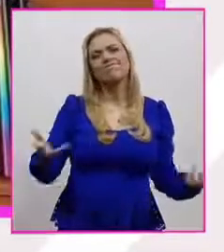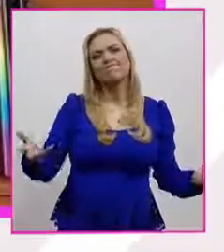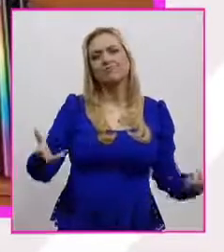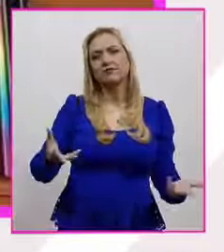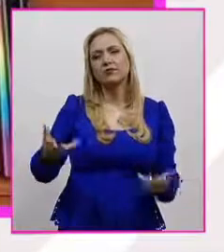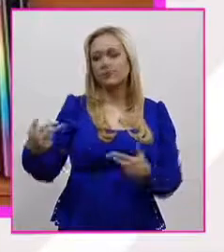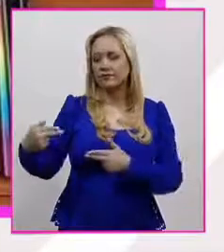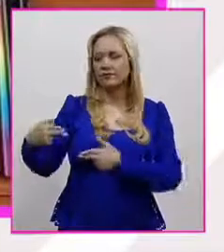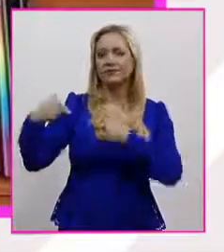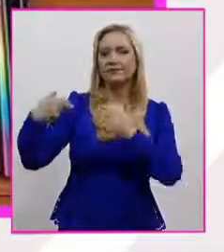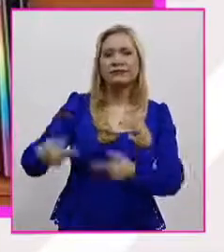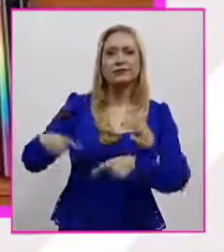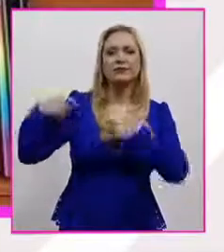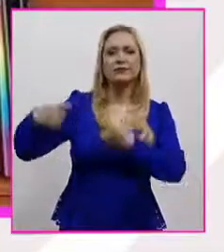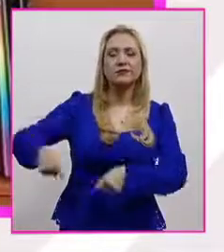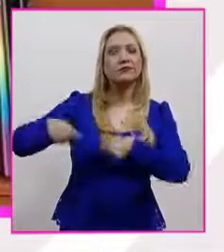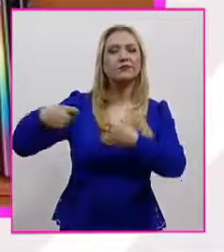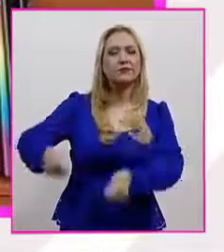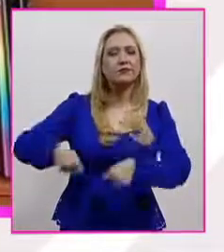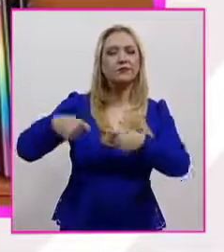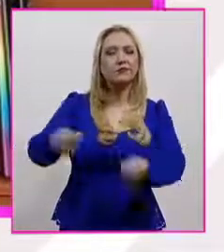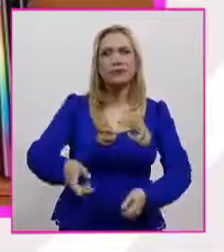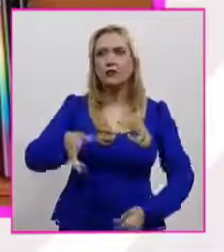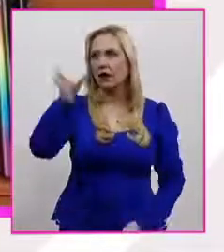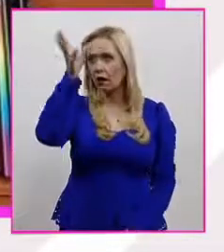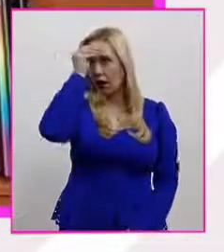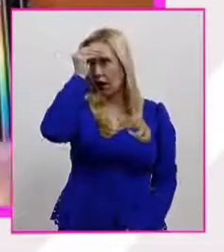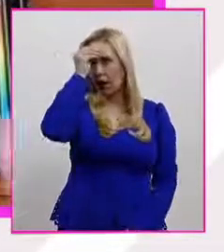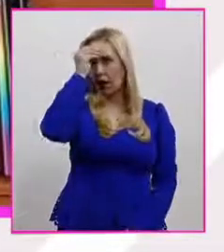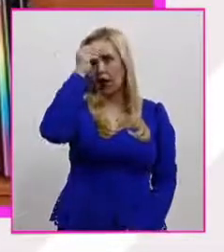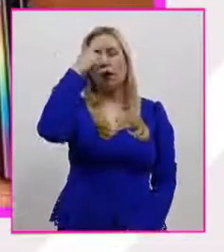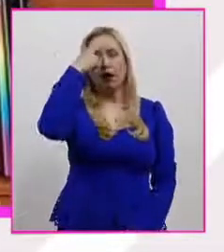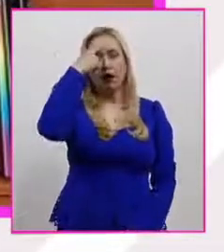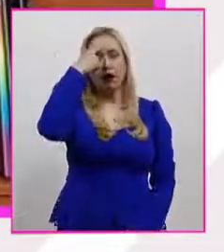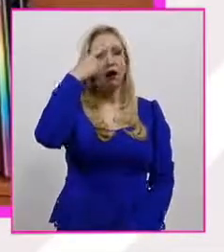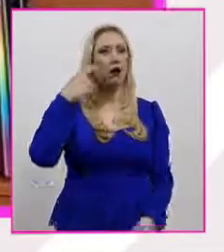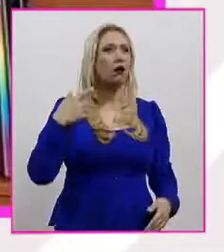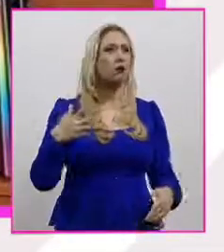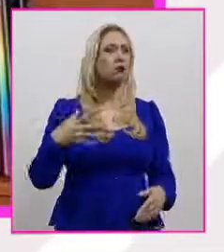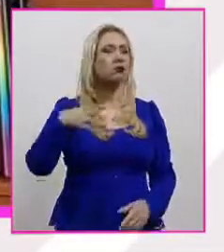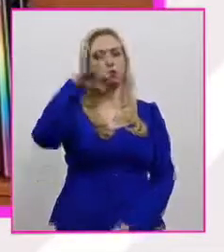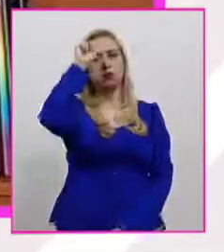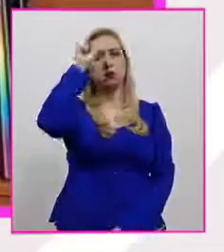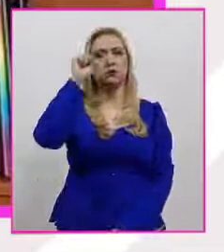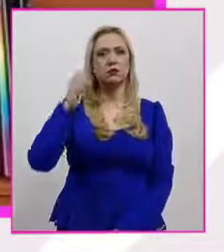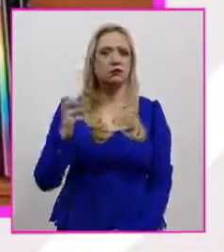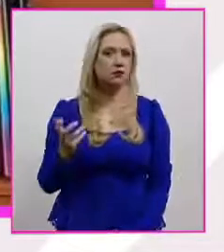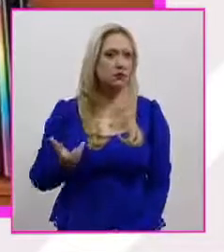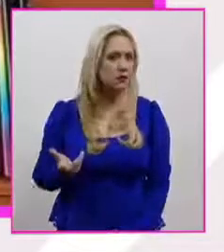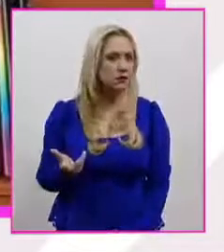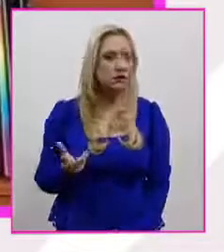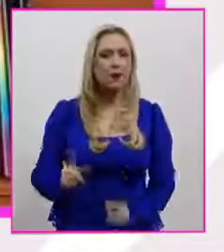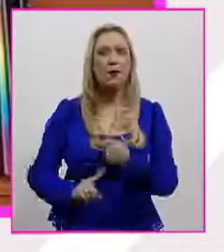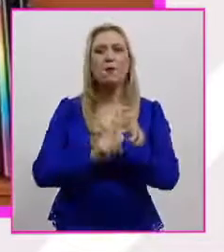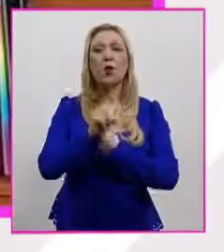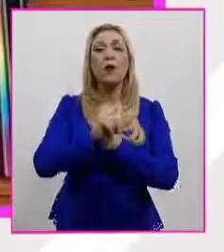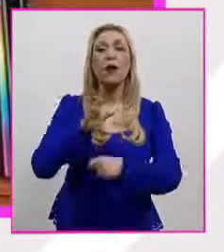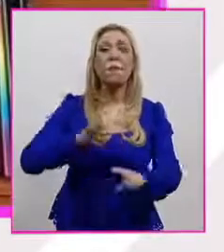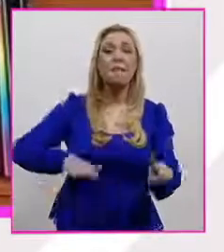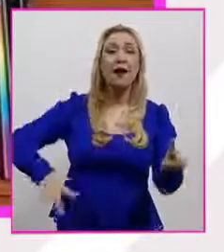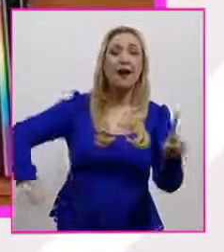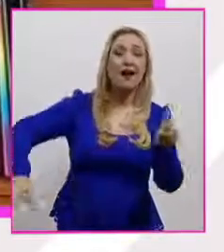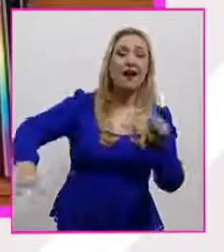hereda y se reproduce sistemáticamente. No se trata de un tema de algunas personas o de grupos, sino que es una problemática social que